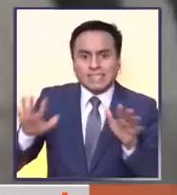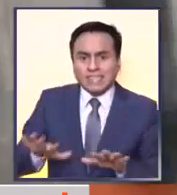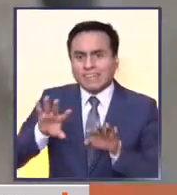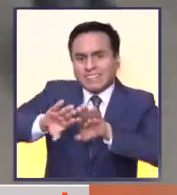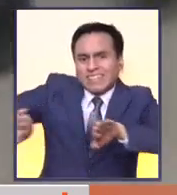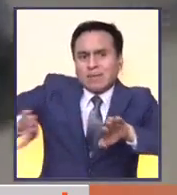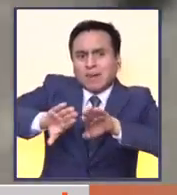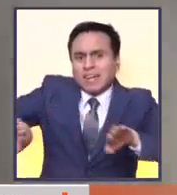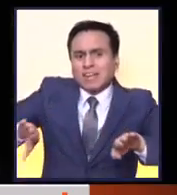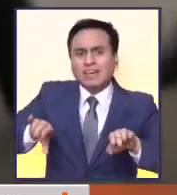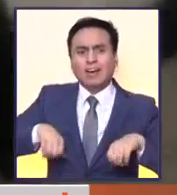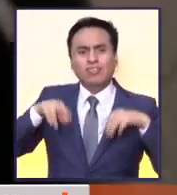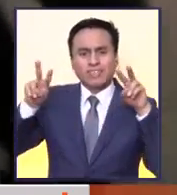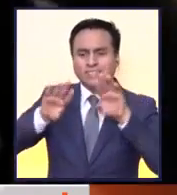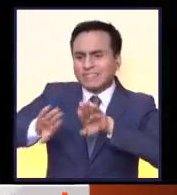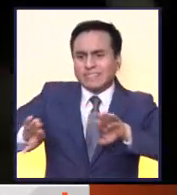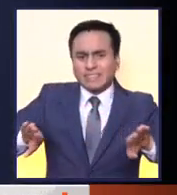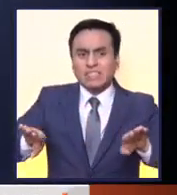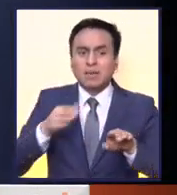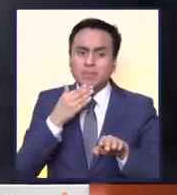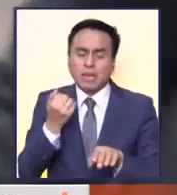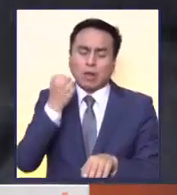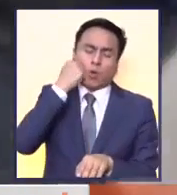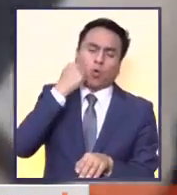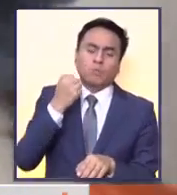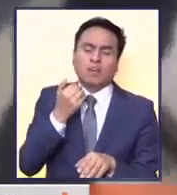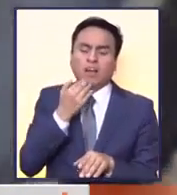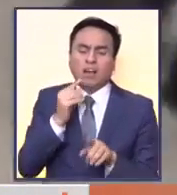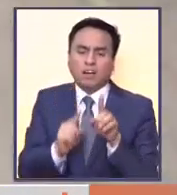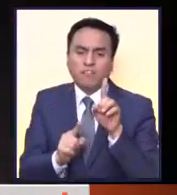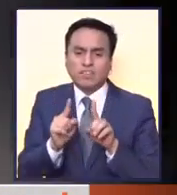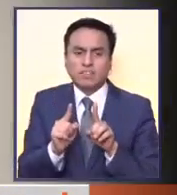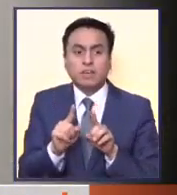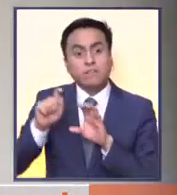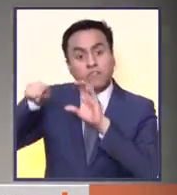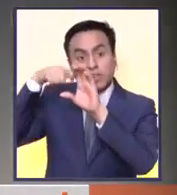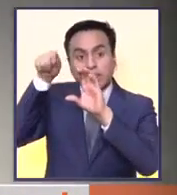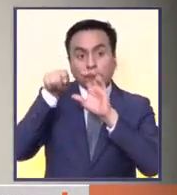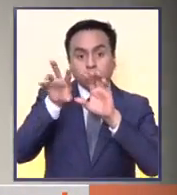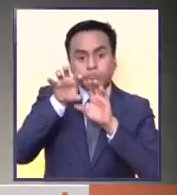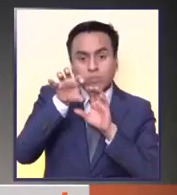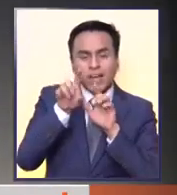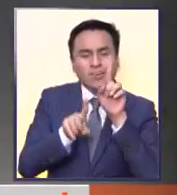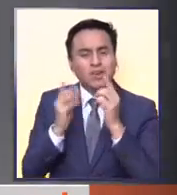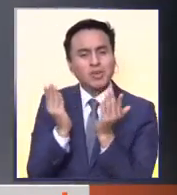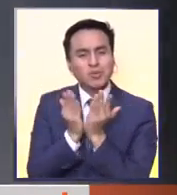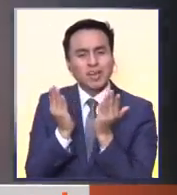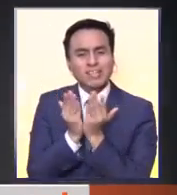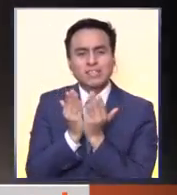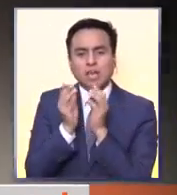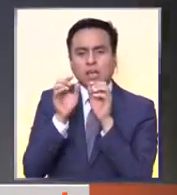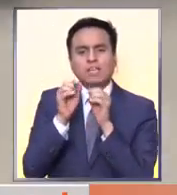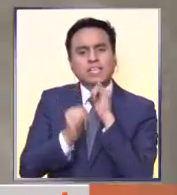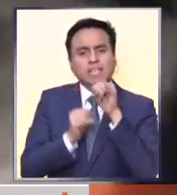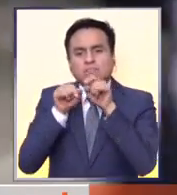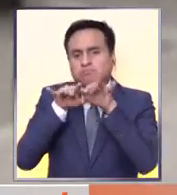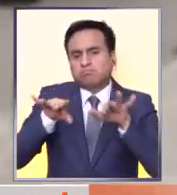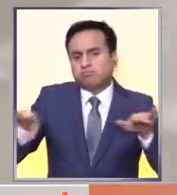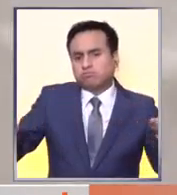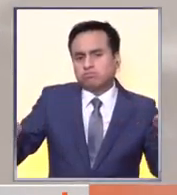separar a las adolescentes recibieron algunos golpes el vídeo captado por algunos estudiantes pronto se viralizó por las redes sociales